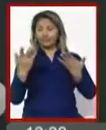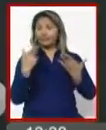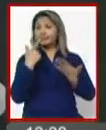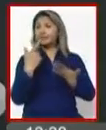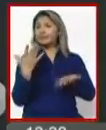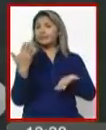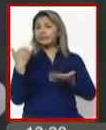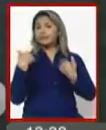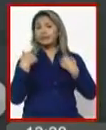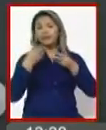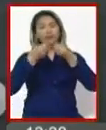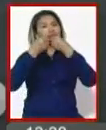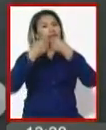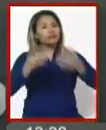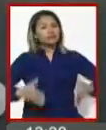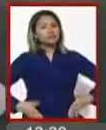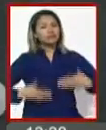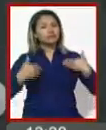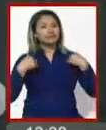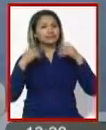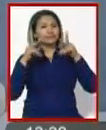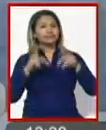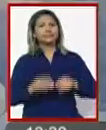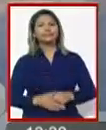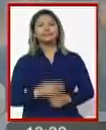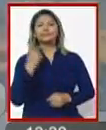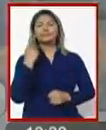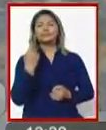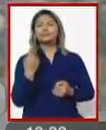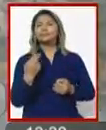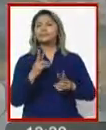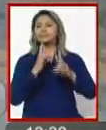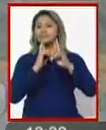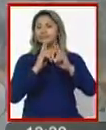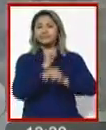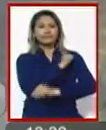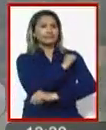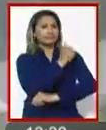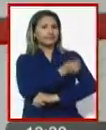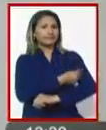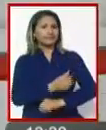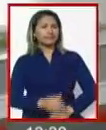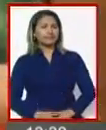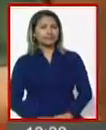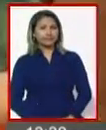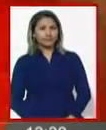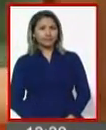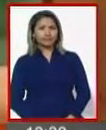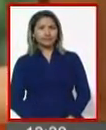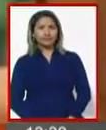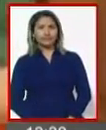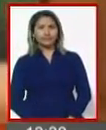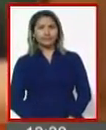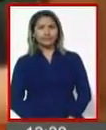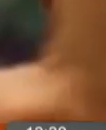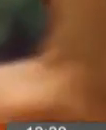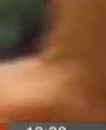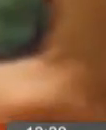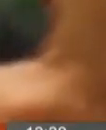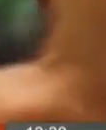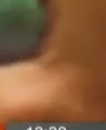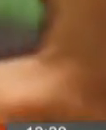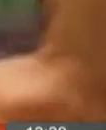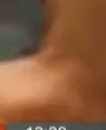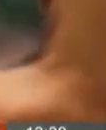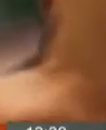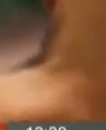que esto no lleve a pérdida de vidas humanas y recién reaccionen las autoridades. Reporteros al Día, porque